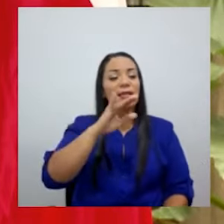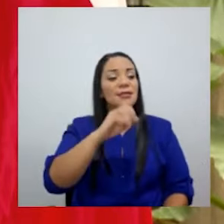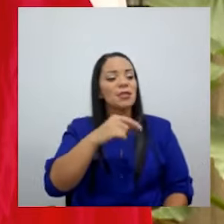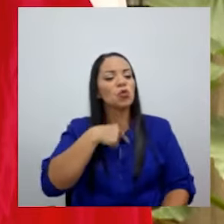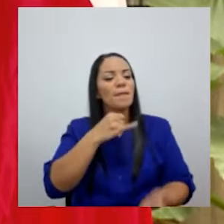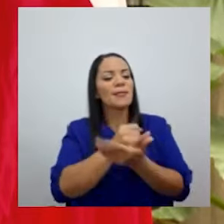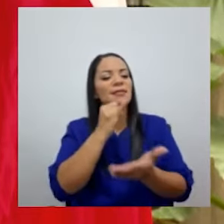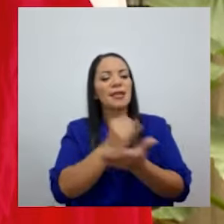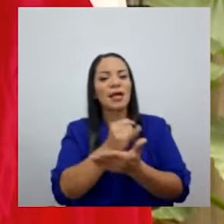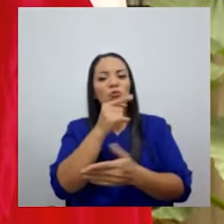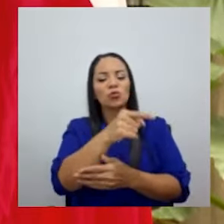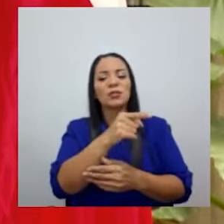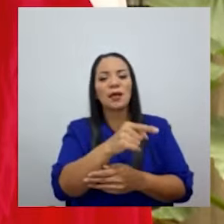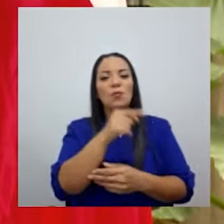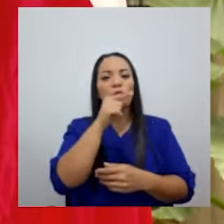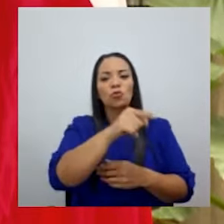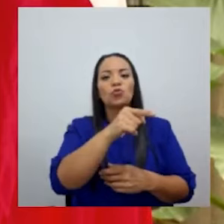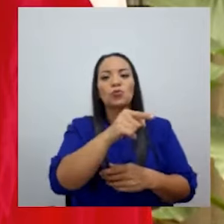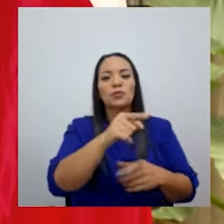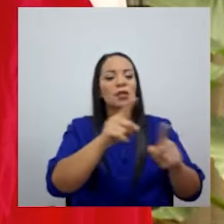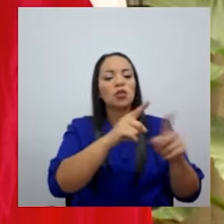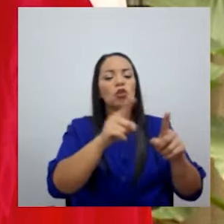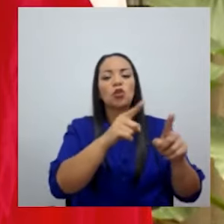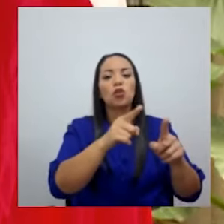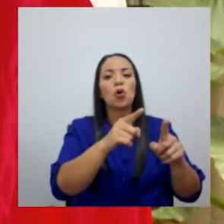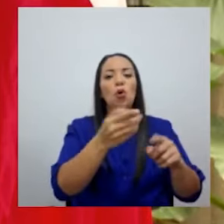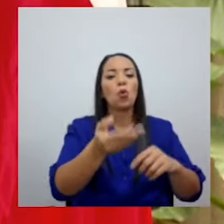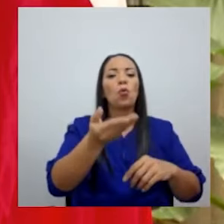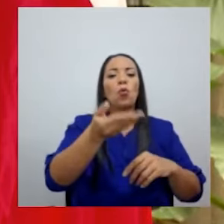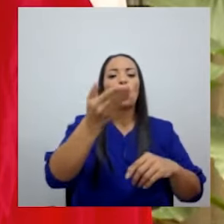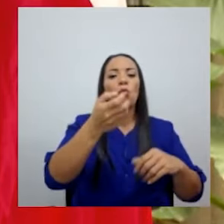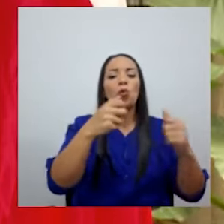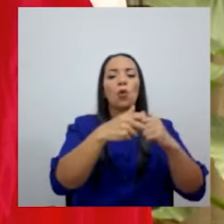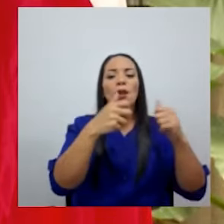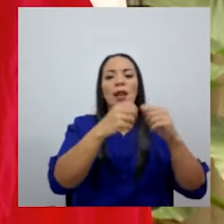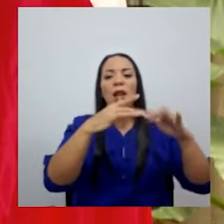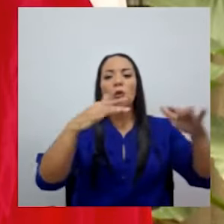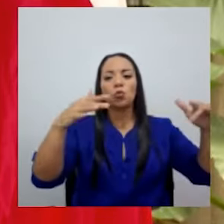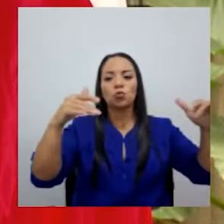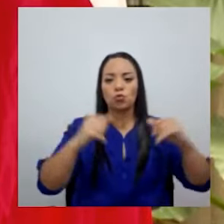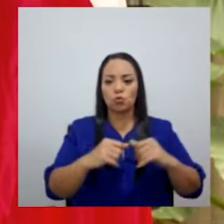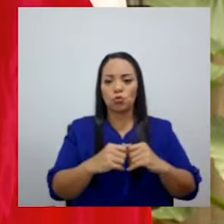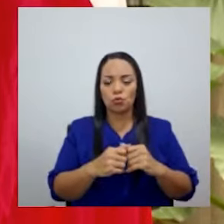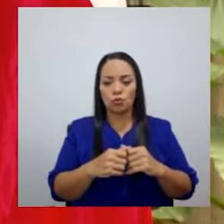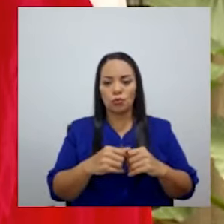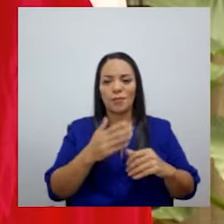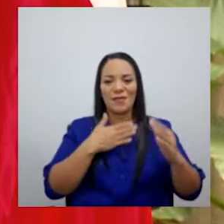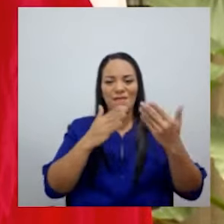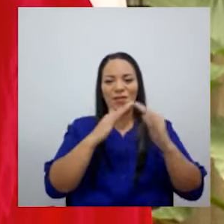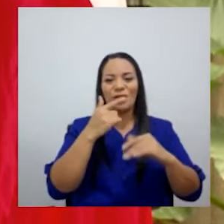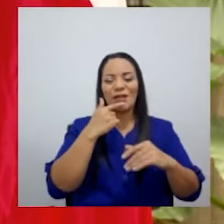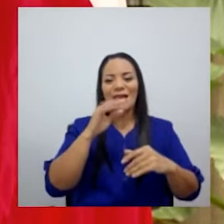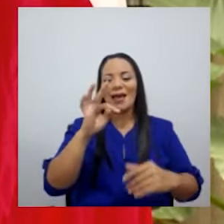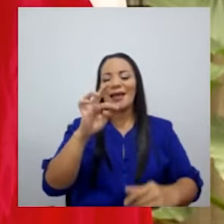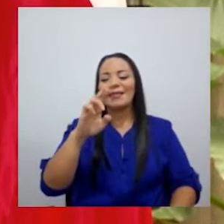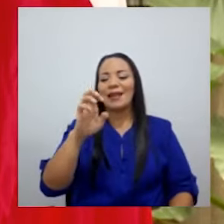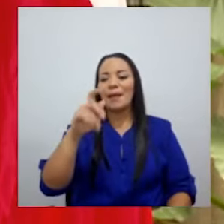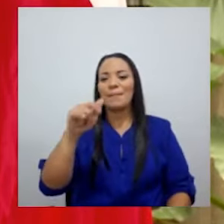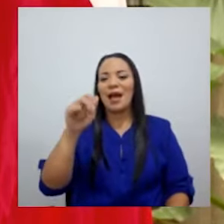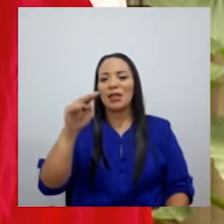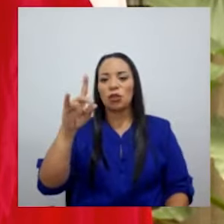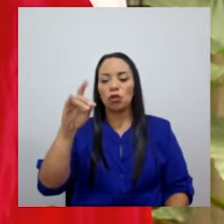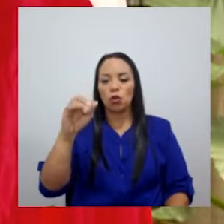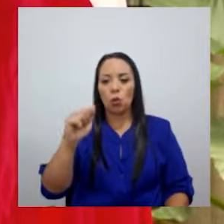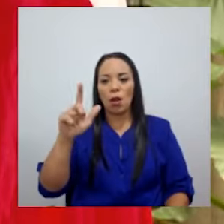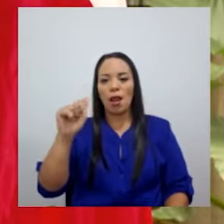usted no le está trepando la luz, como dirían en mi pueblo o en mi barrio, trepando la luz al pueblo de Costa